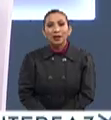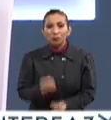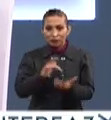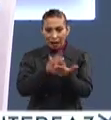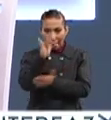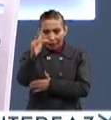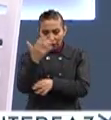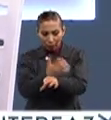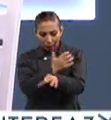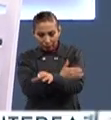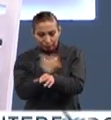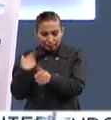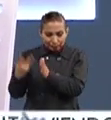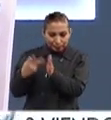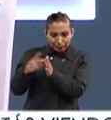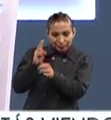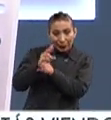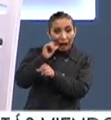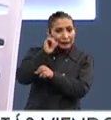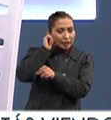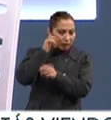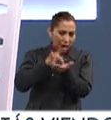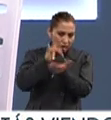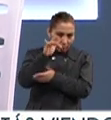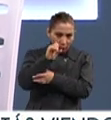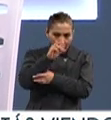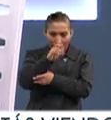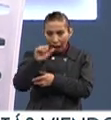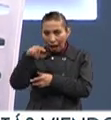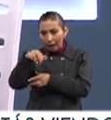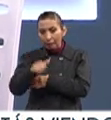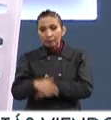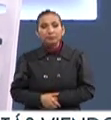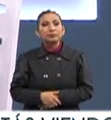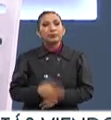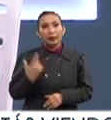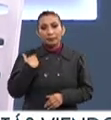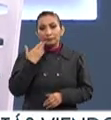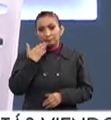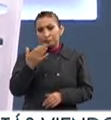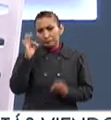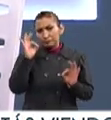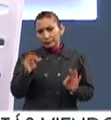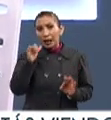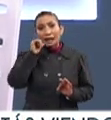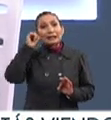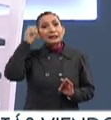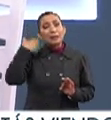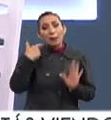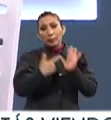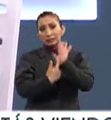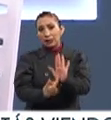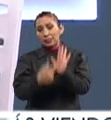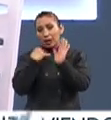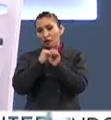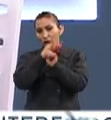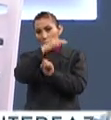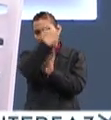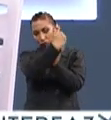muchas gracias por el acompañamiento del evento del día de ayer. Muchas gracias, Omar, Ana Cris. Pues efectivamente ayer hicimos esta presentación del